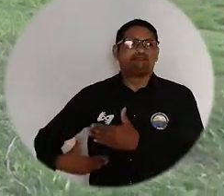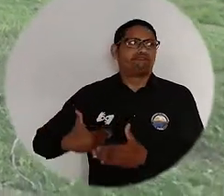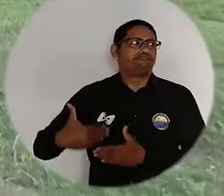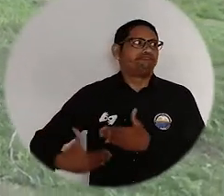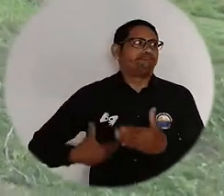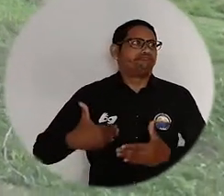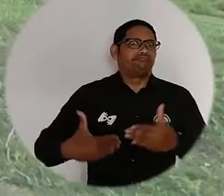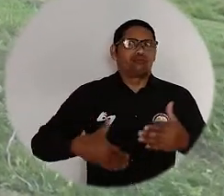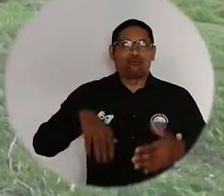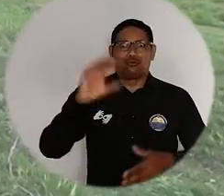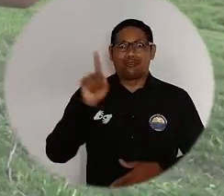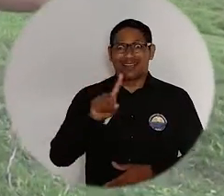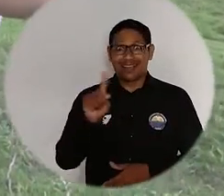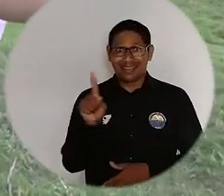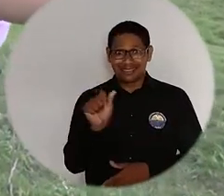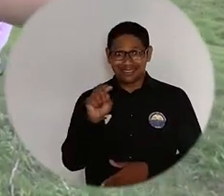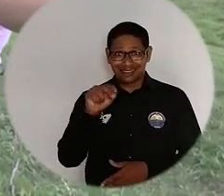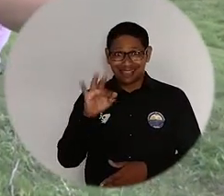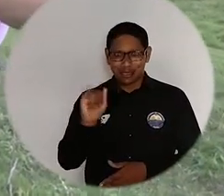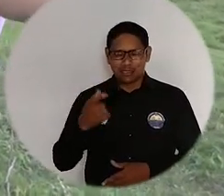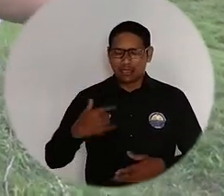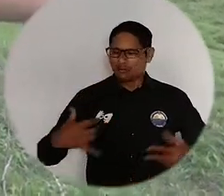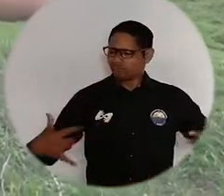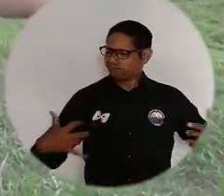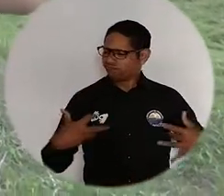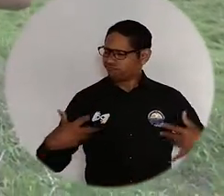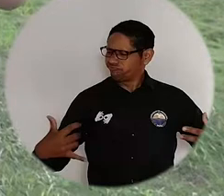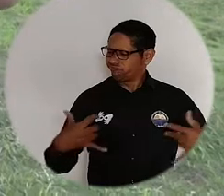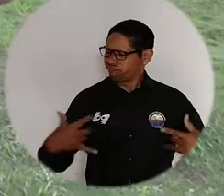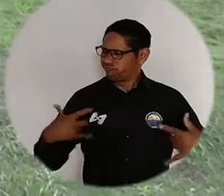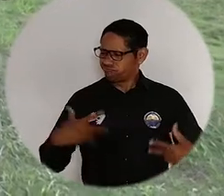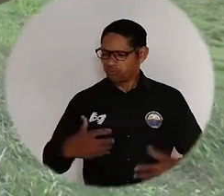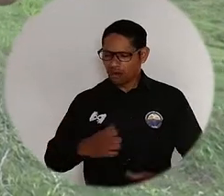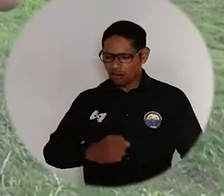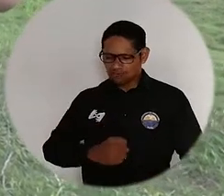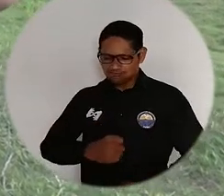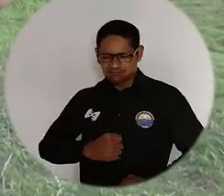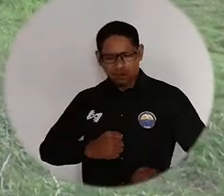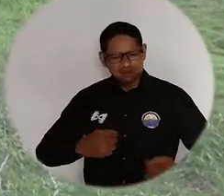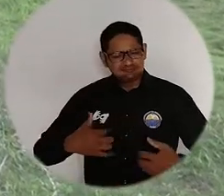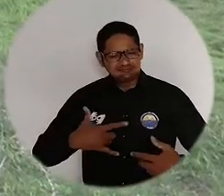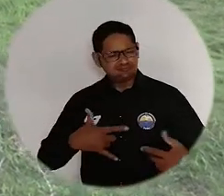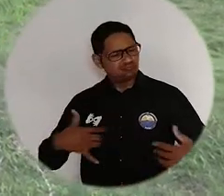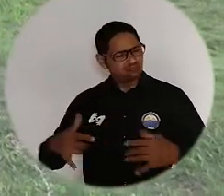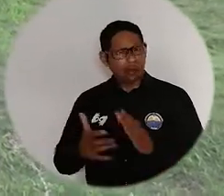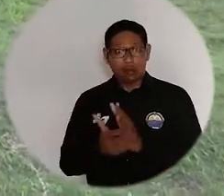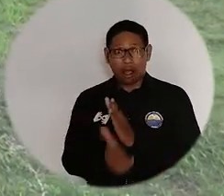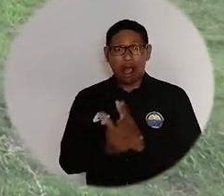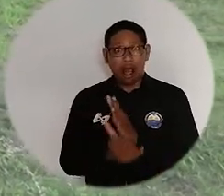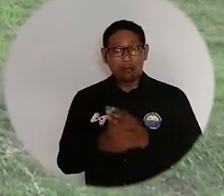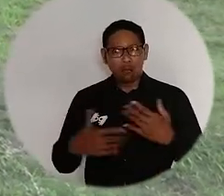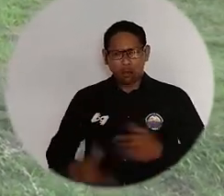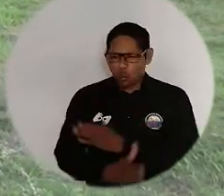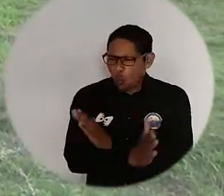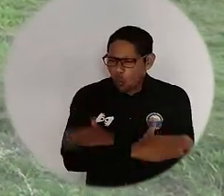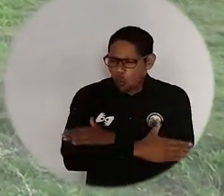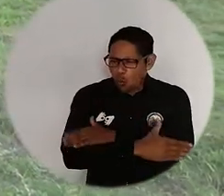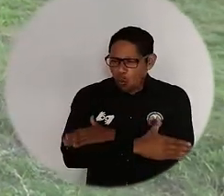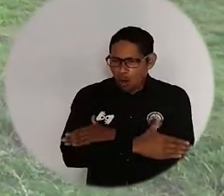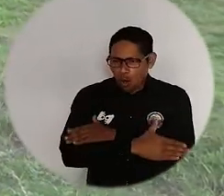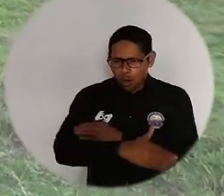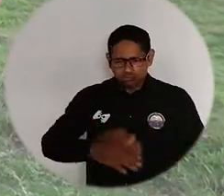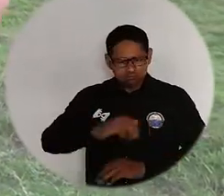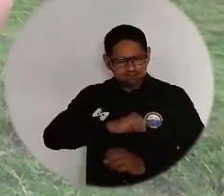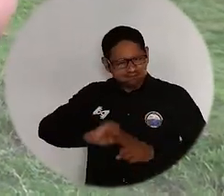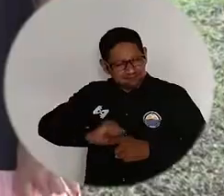santiago ha venido con su acordeón a apoderados con él y disciplinado y muy juicioso en